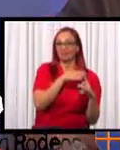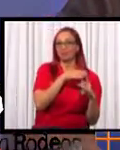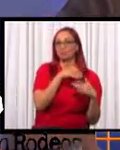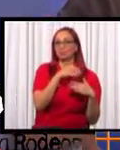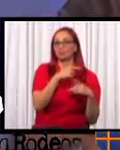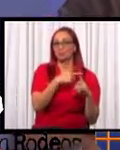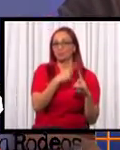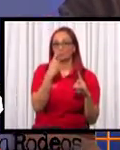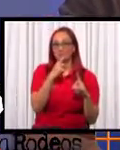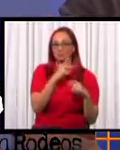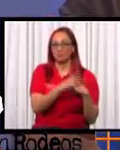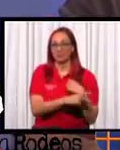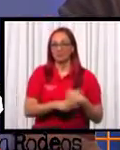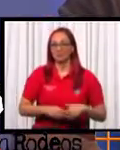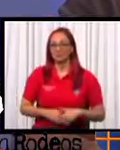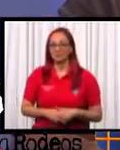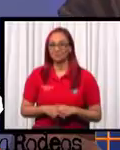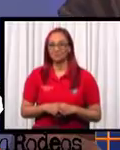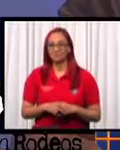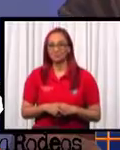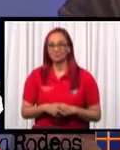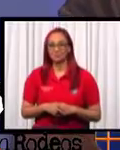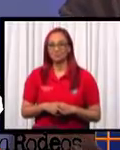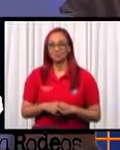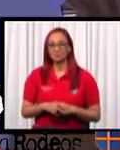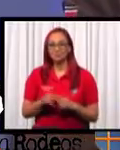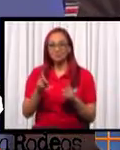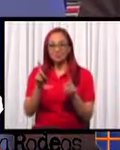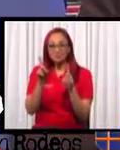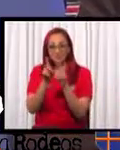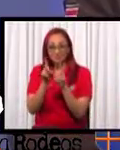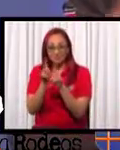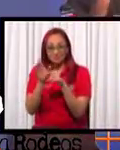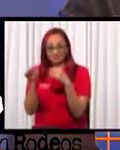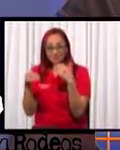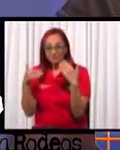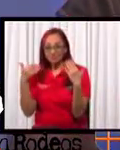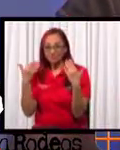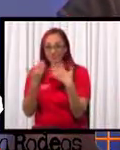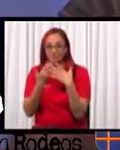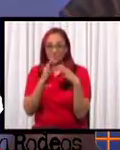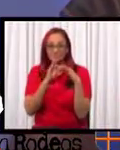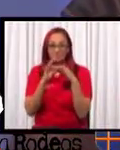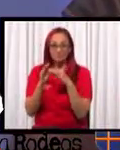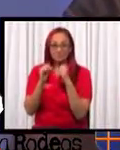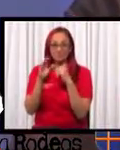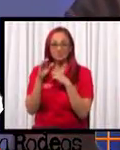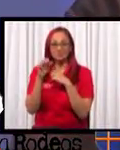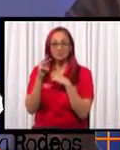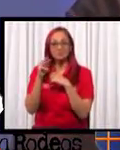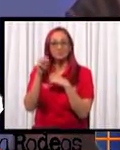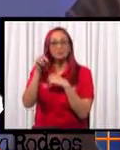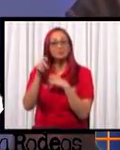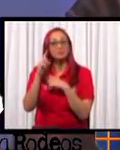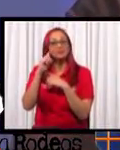país. También todo lo que hace COMEX para